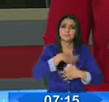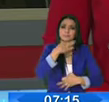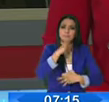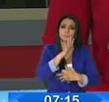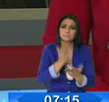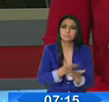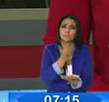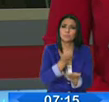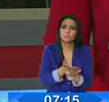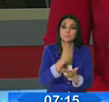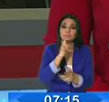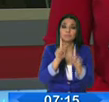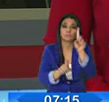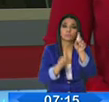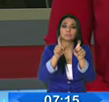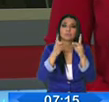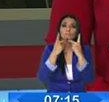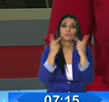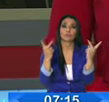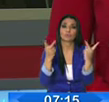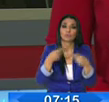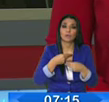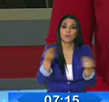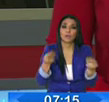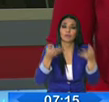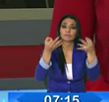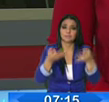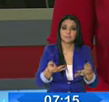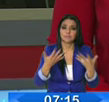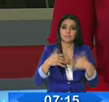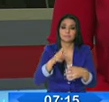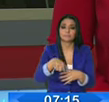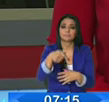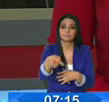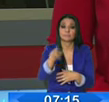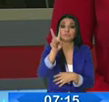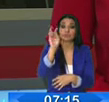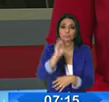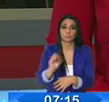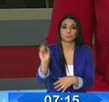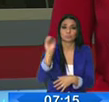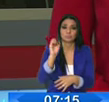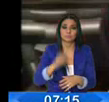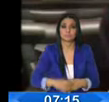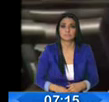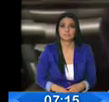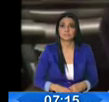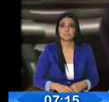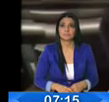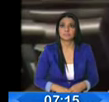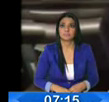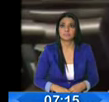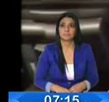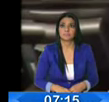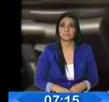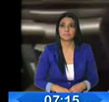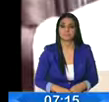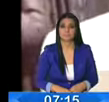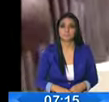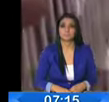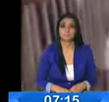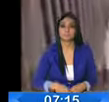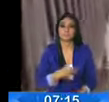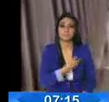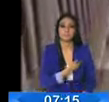para la consulta popular cuya presentación oficial se realizará el próximo 2 de octubre el mandatario